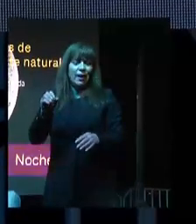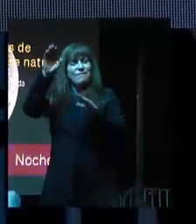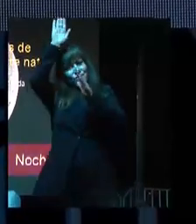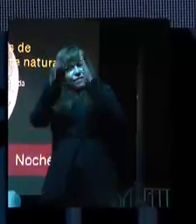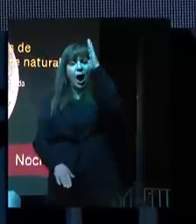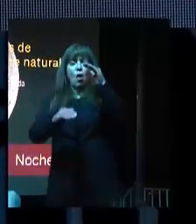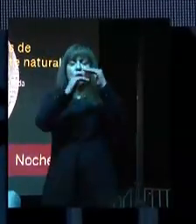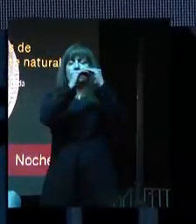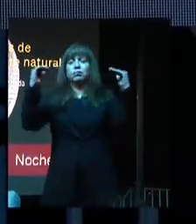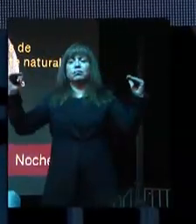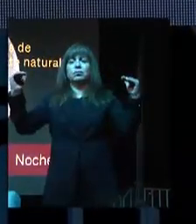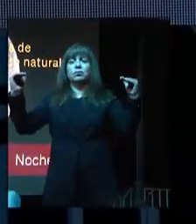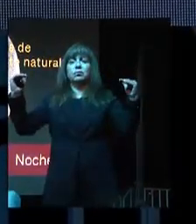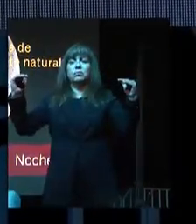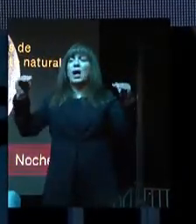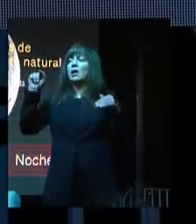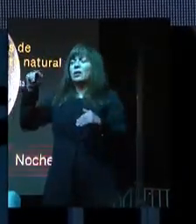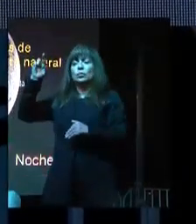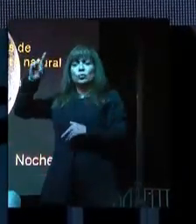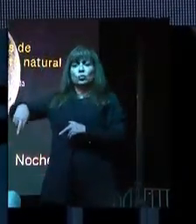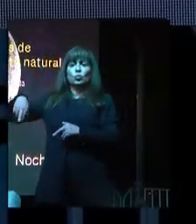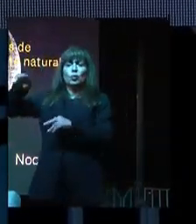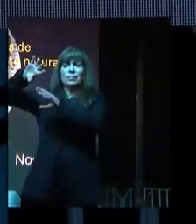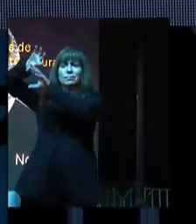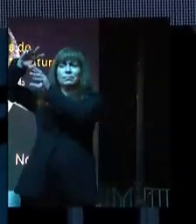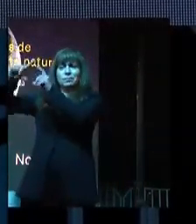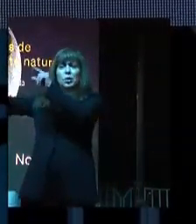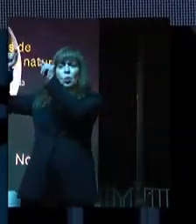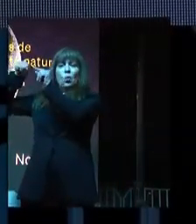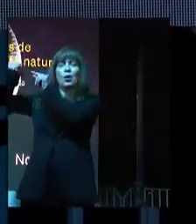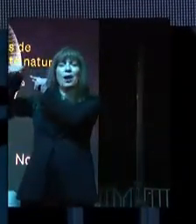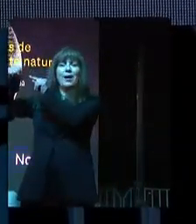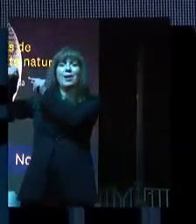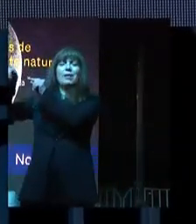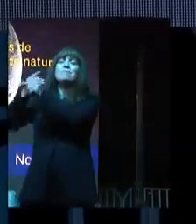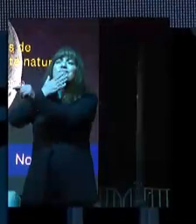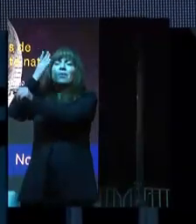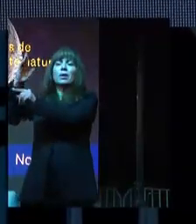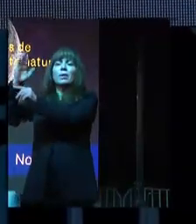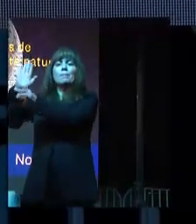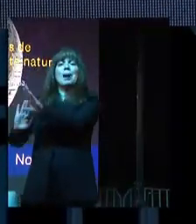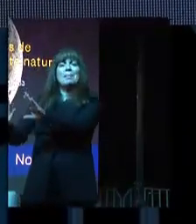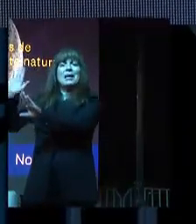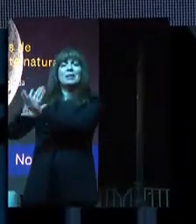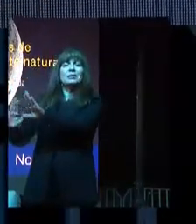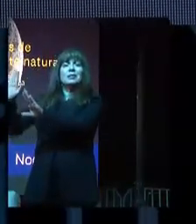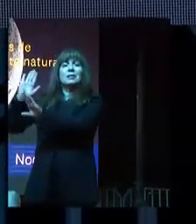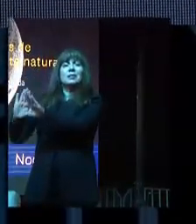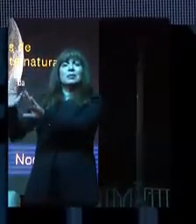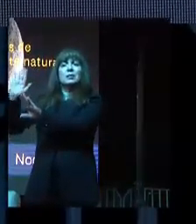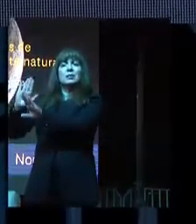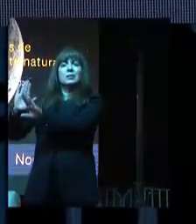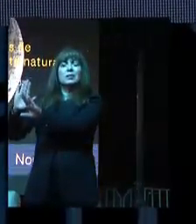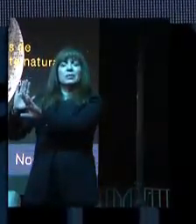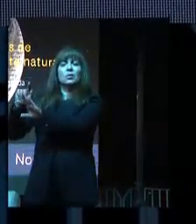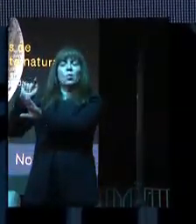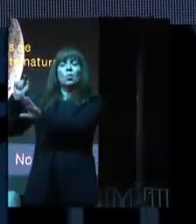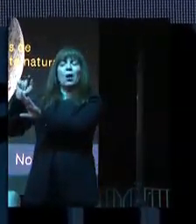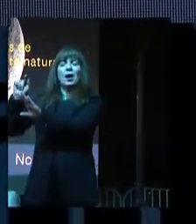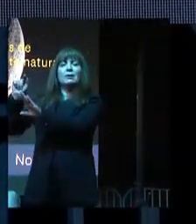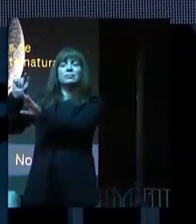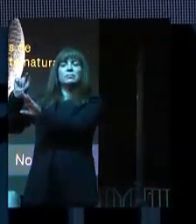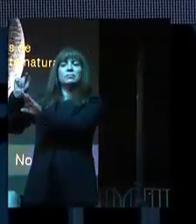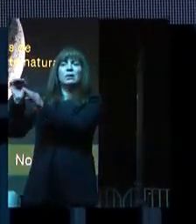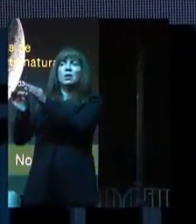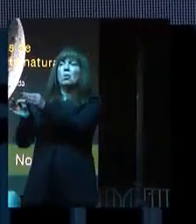Entonces, en el polo sur de la Luna, la gracia es que uno tiene en forma permanente, uno va a tener unas